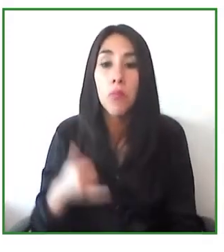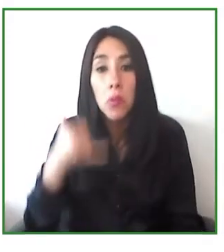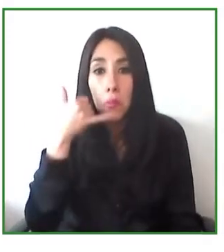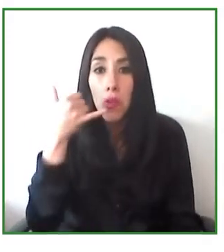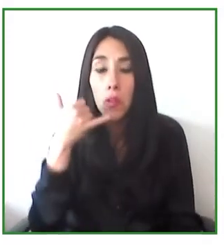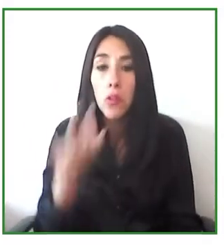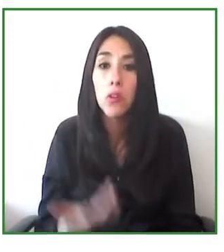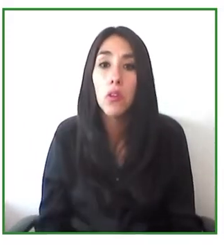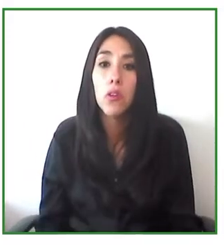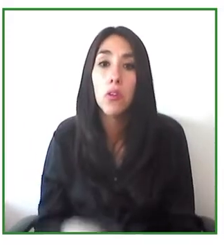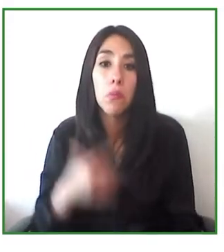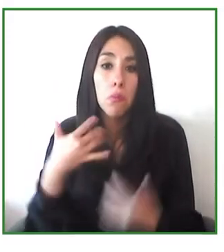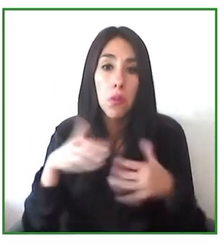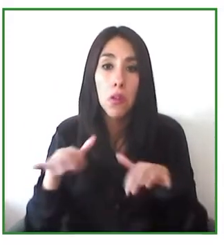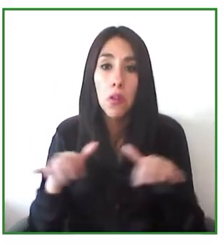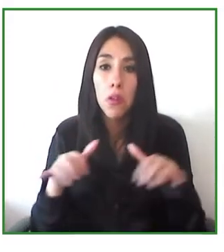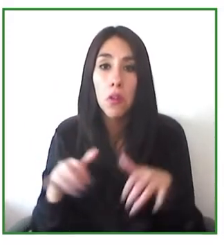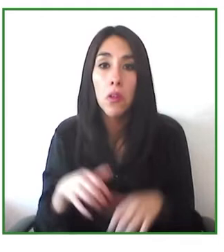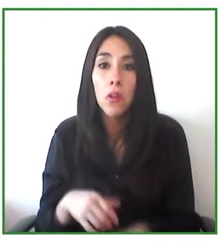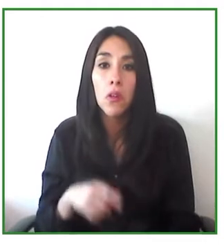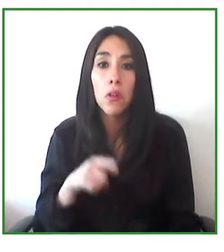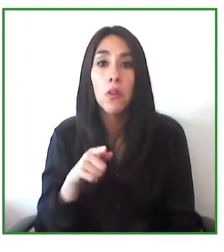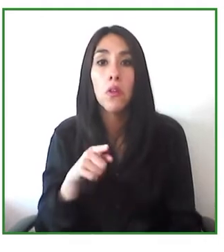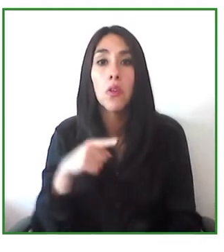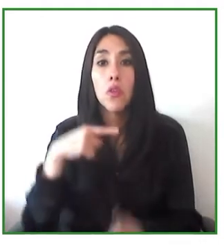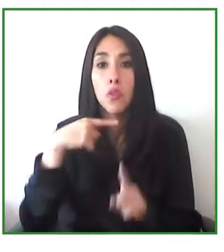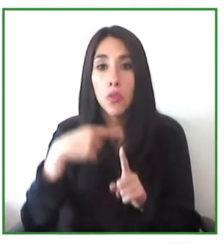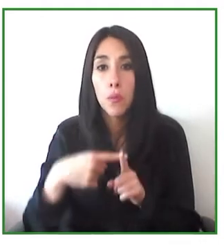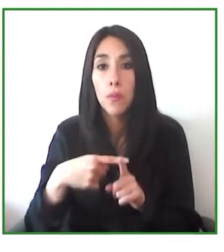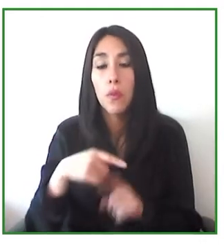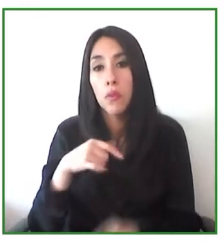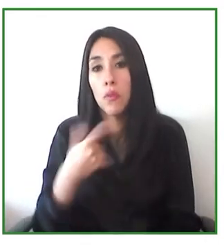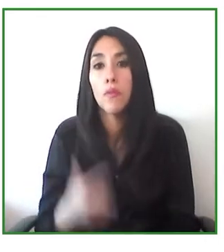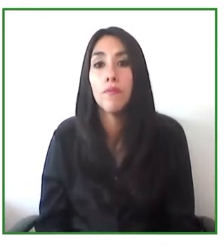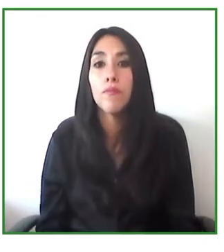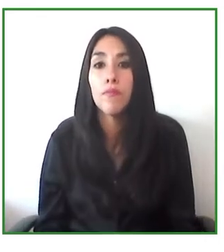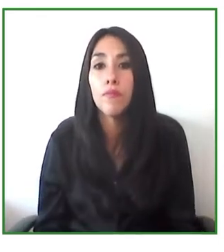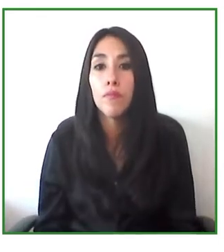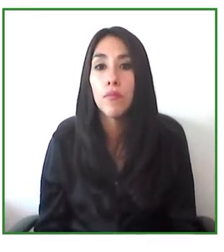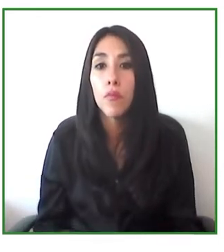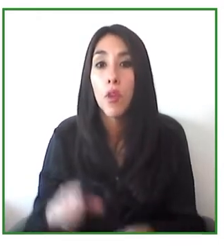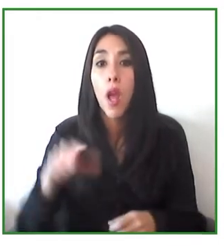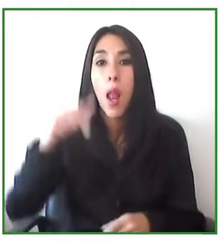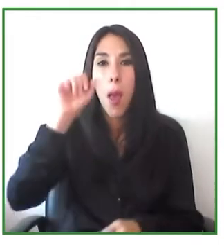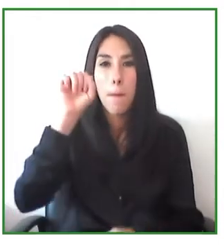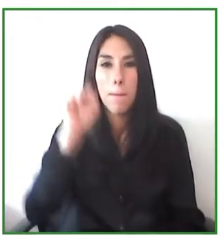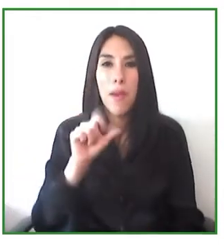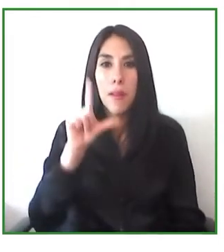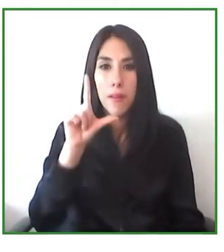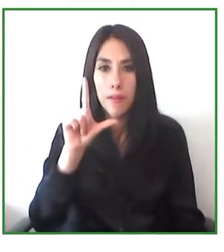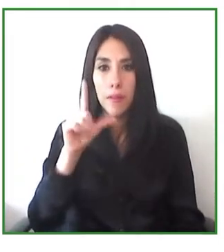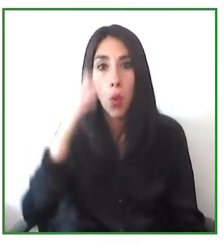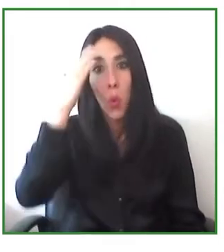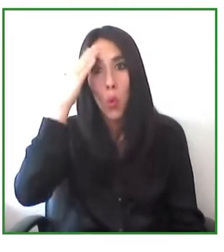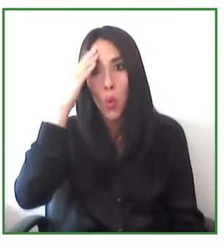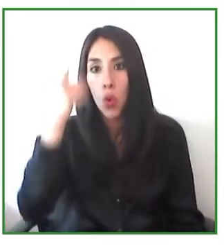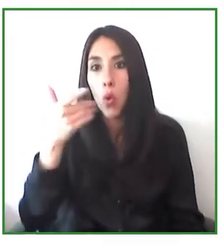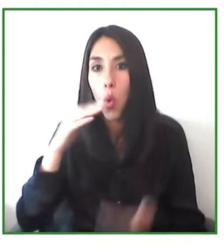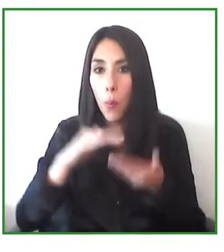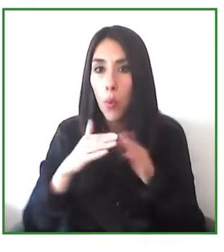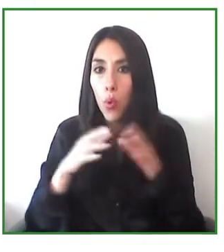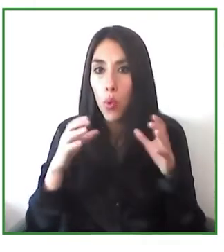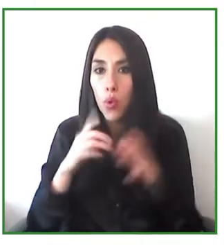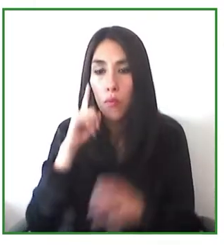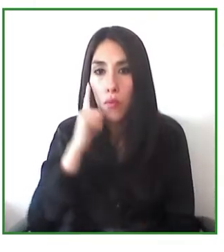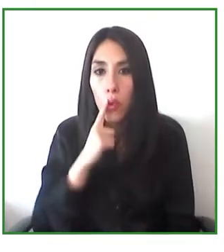TTY. A nivel latinoamericano sabemos que la población sorda no es proficiente en